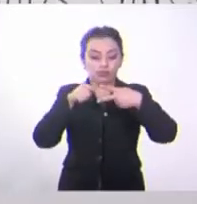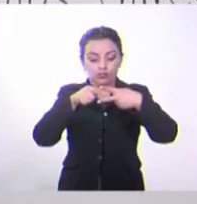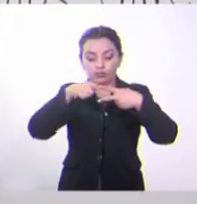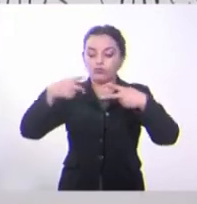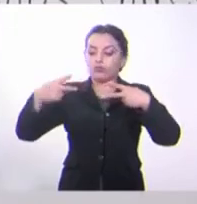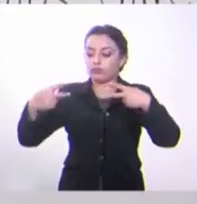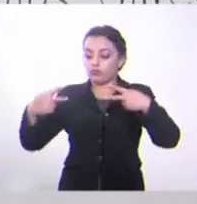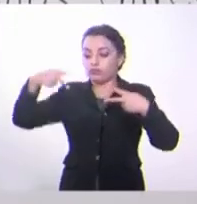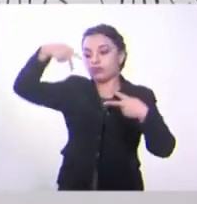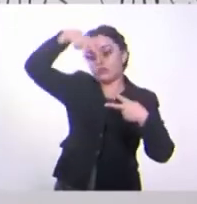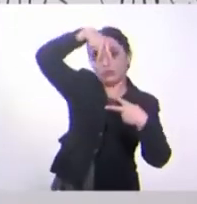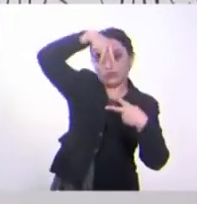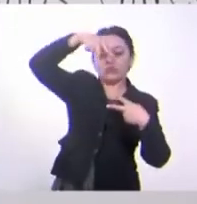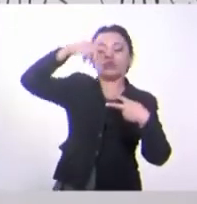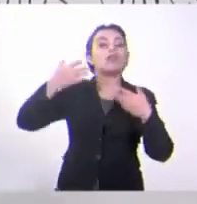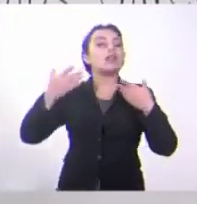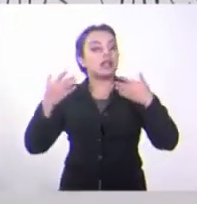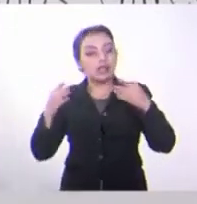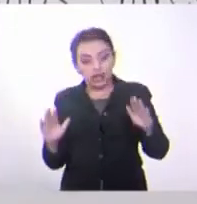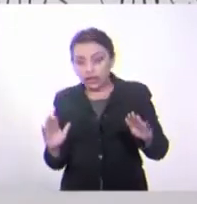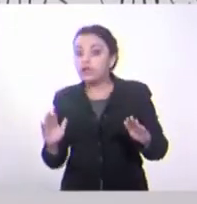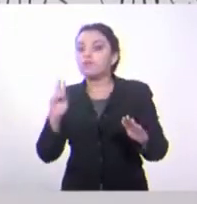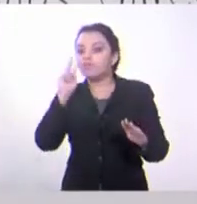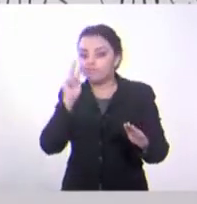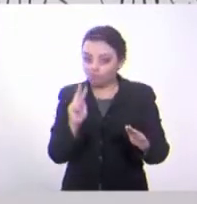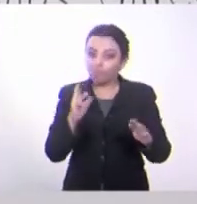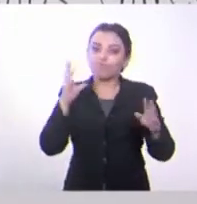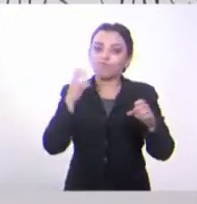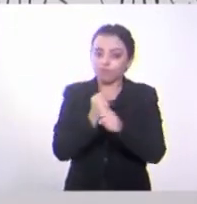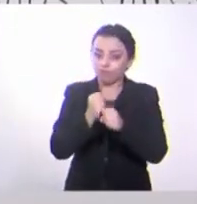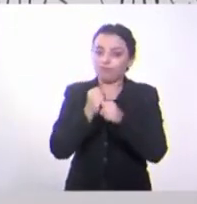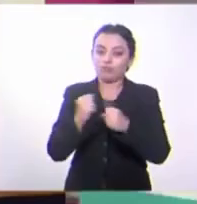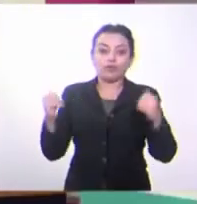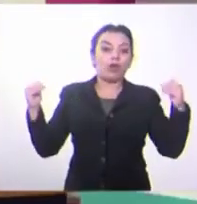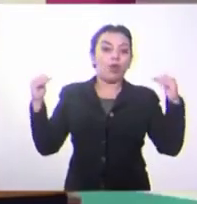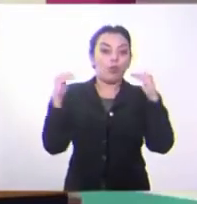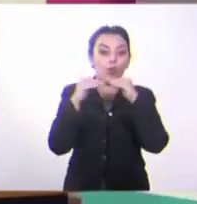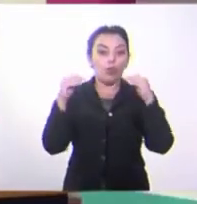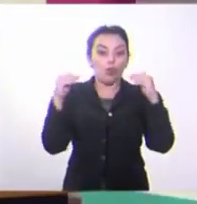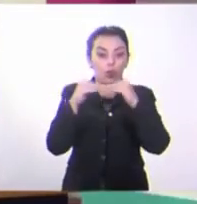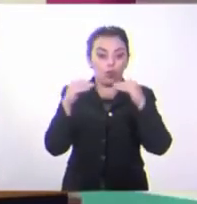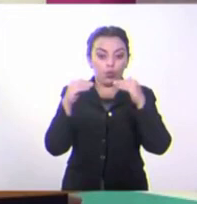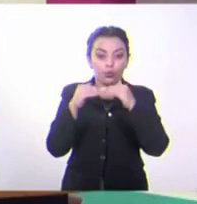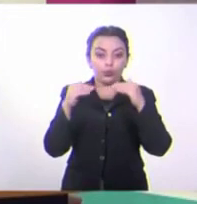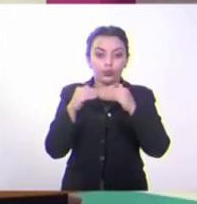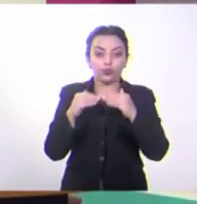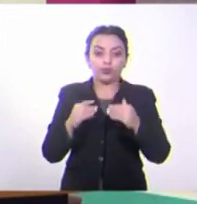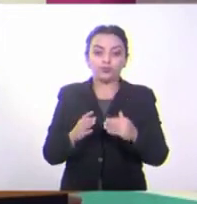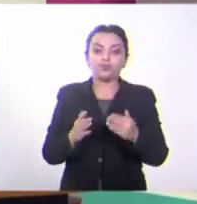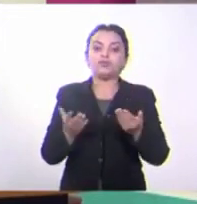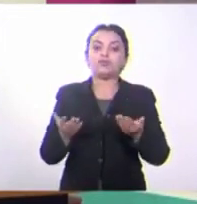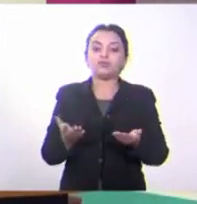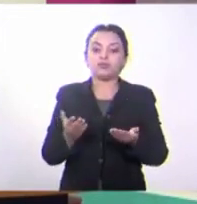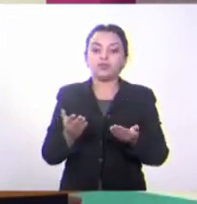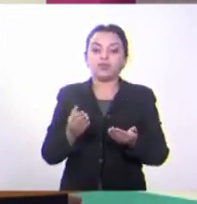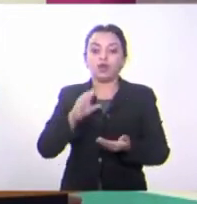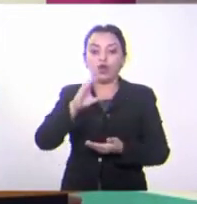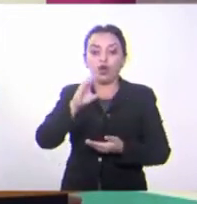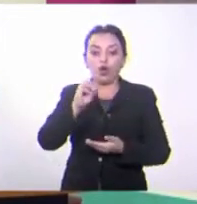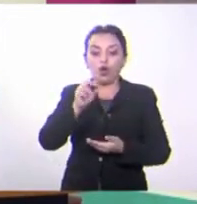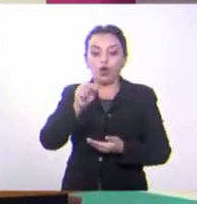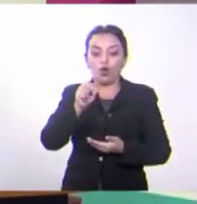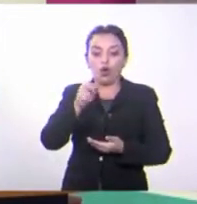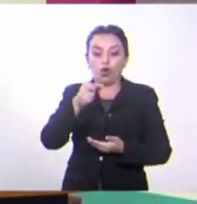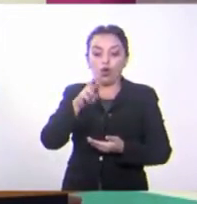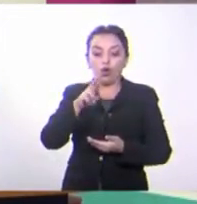diferenciar entre el término congruencia y semejanza. Congruencia significa que son Idénticos.